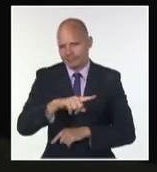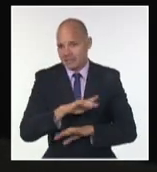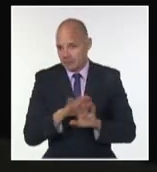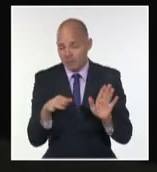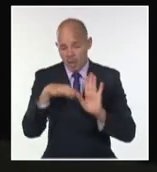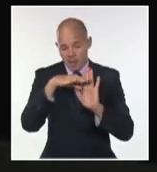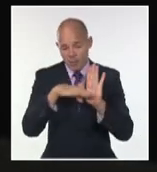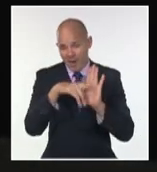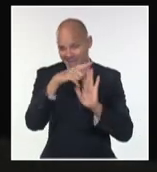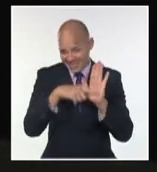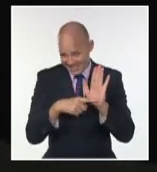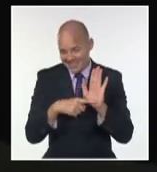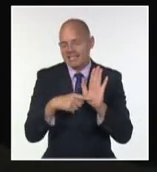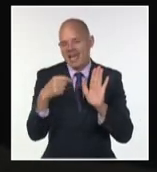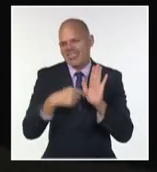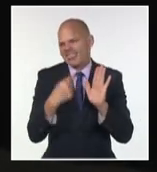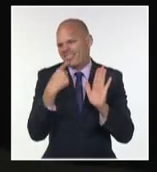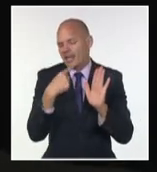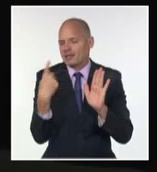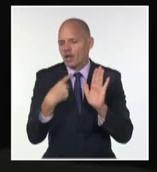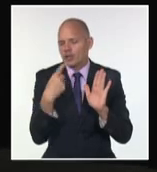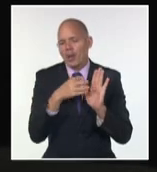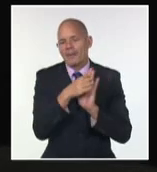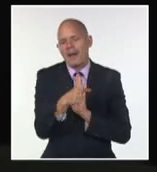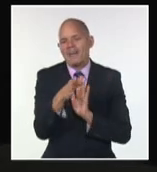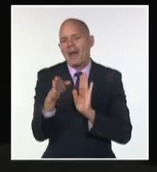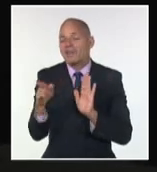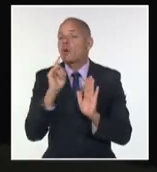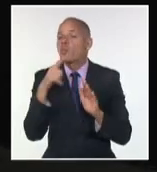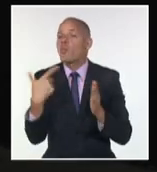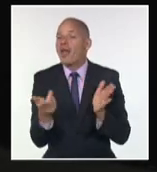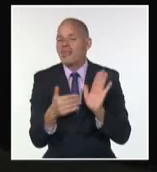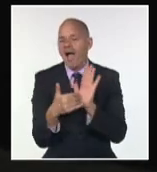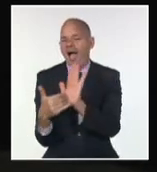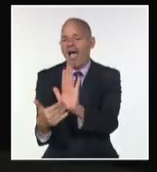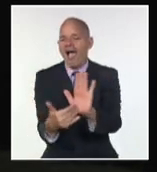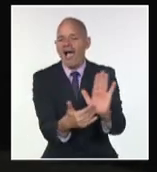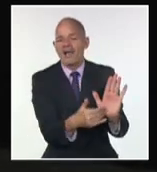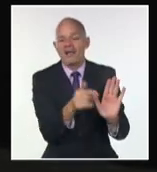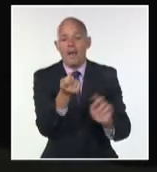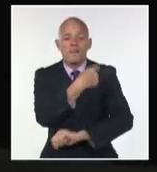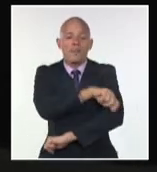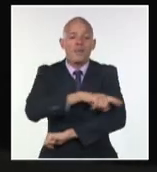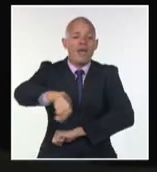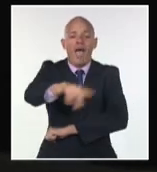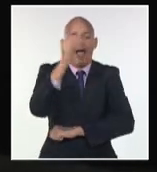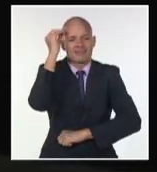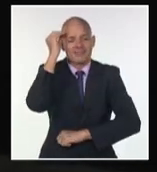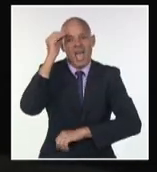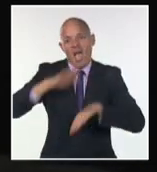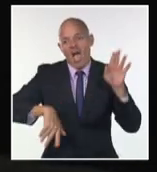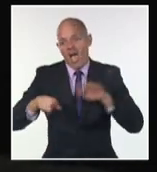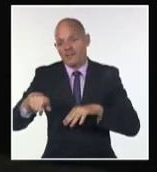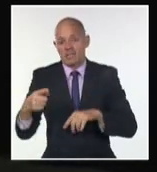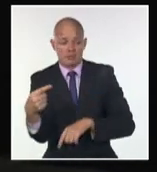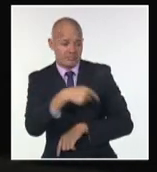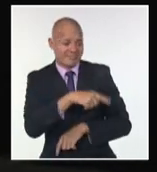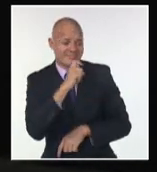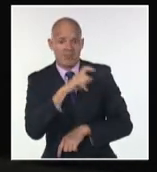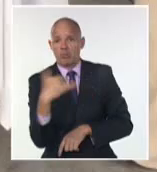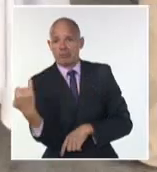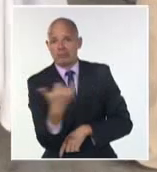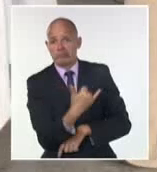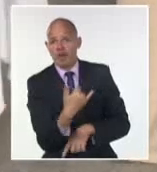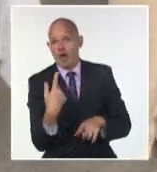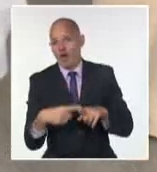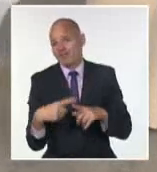llama así, Música de Concierto Más Cerca de Ti, para acercarla más al público que por distintas circunstancias no pueden llegar a esos teatros muchos más